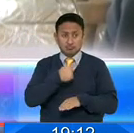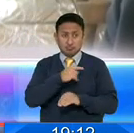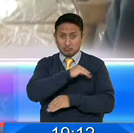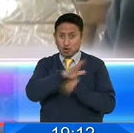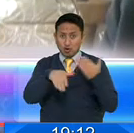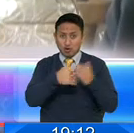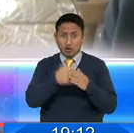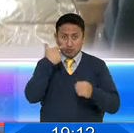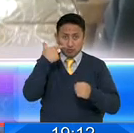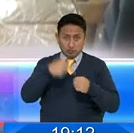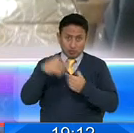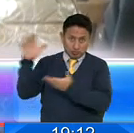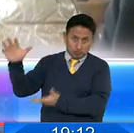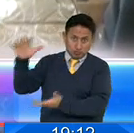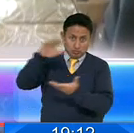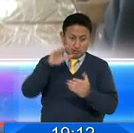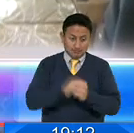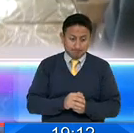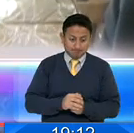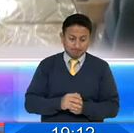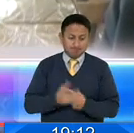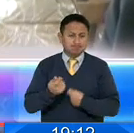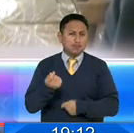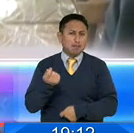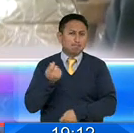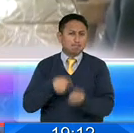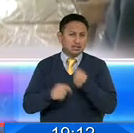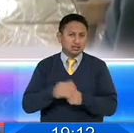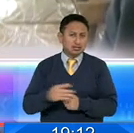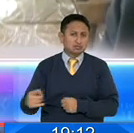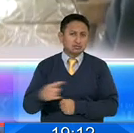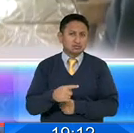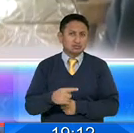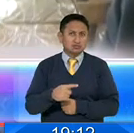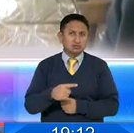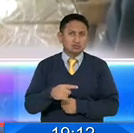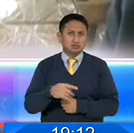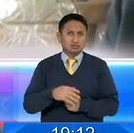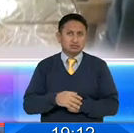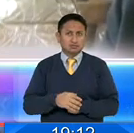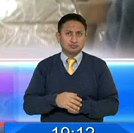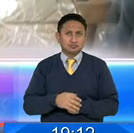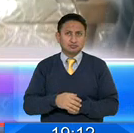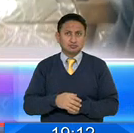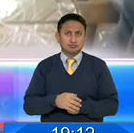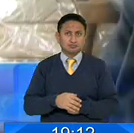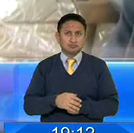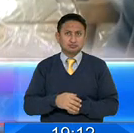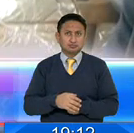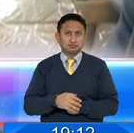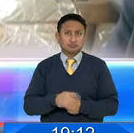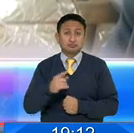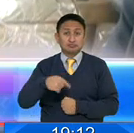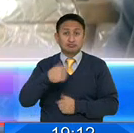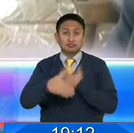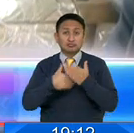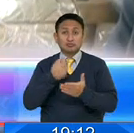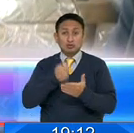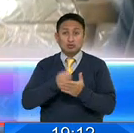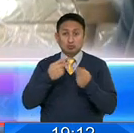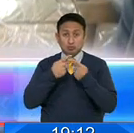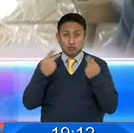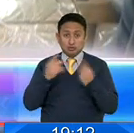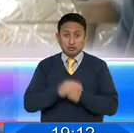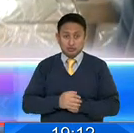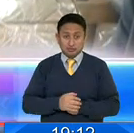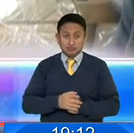una preventa de este derivado del hidrocarburo para adquirir deuda pública, ¿no? con una tasa de